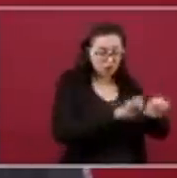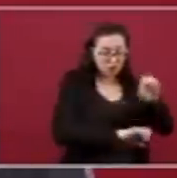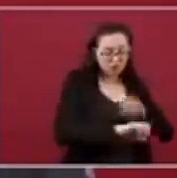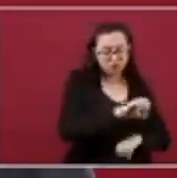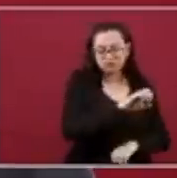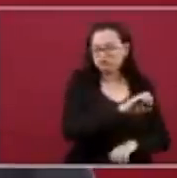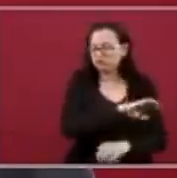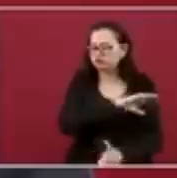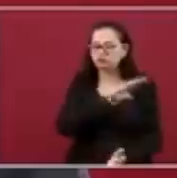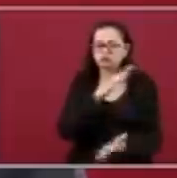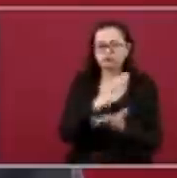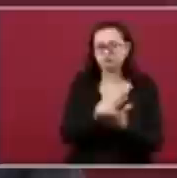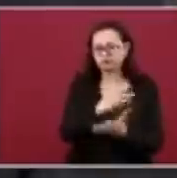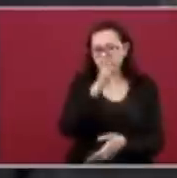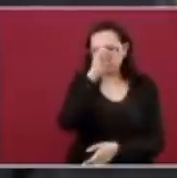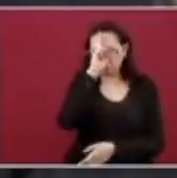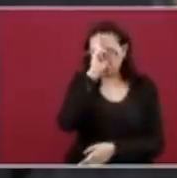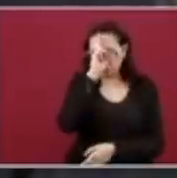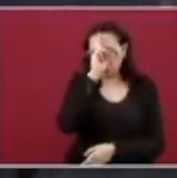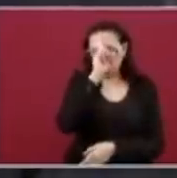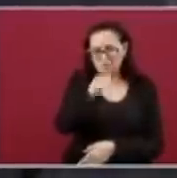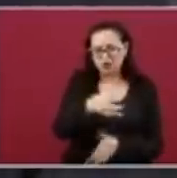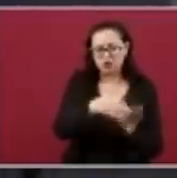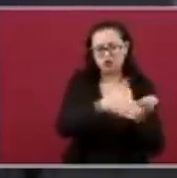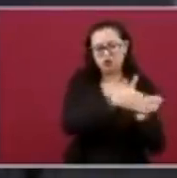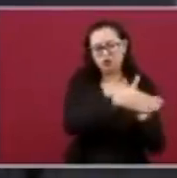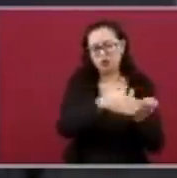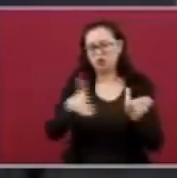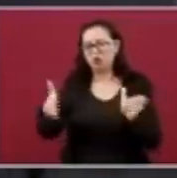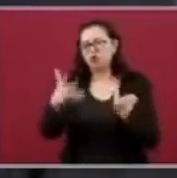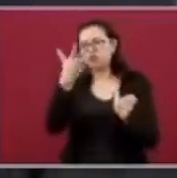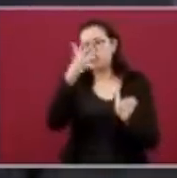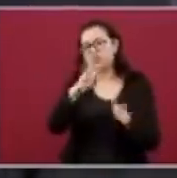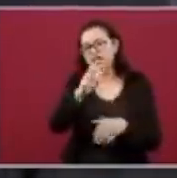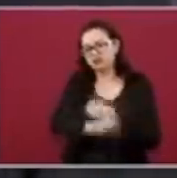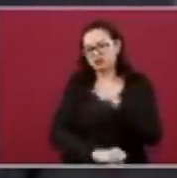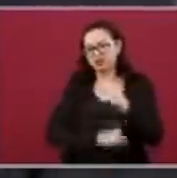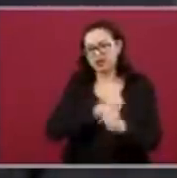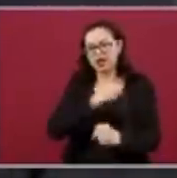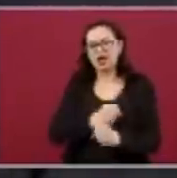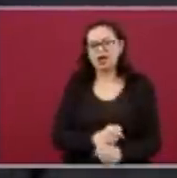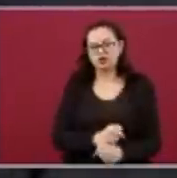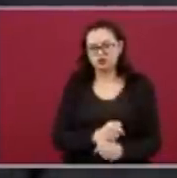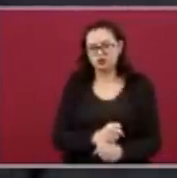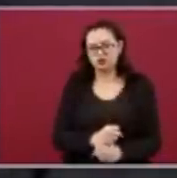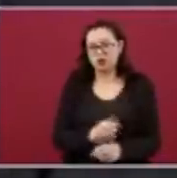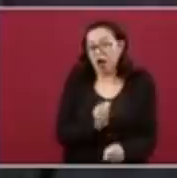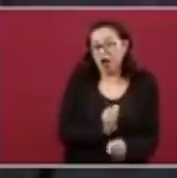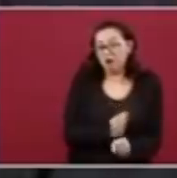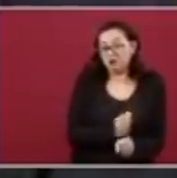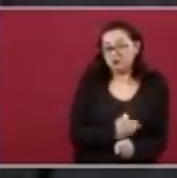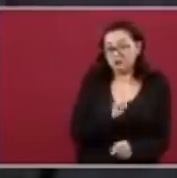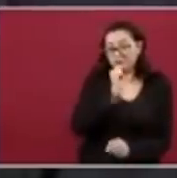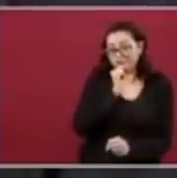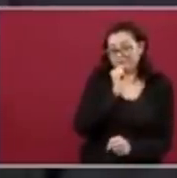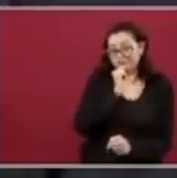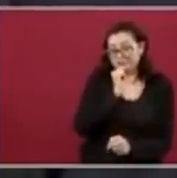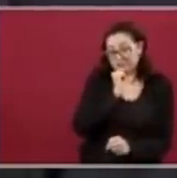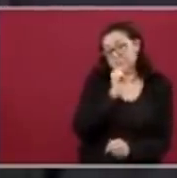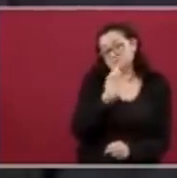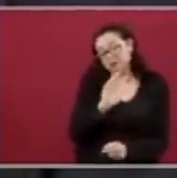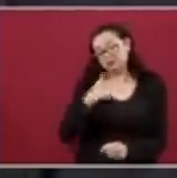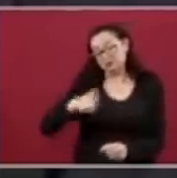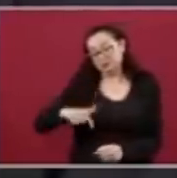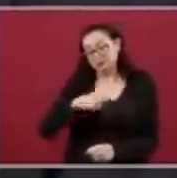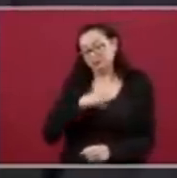exista una veda de 10 años, que los funcionarios públicos que terminen